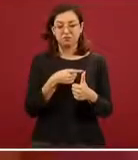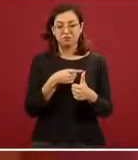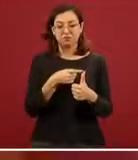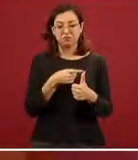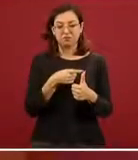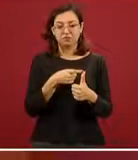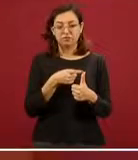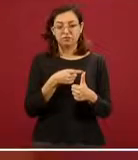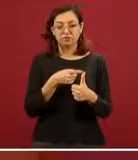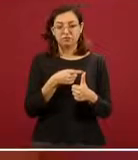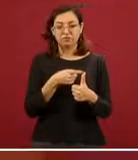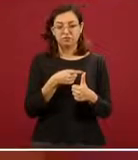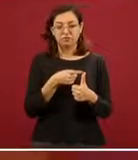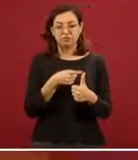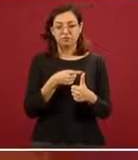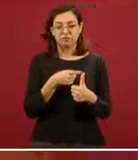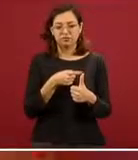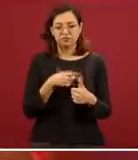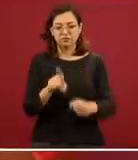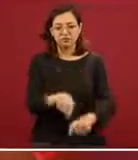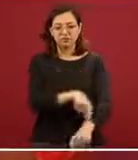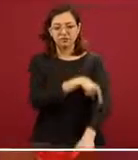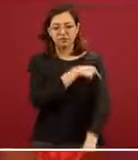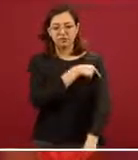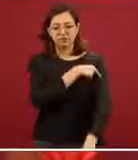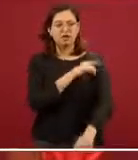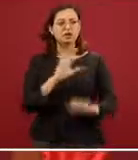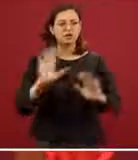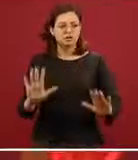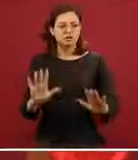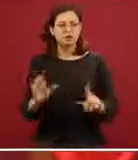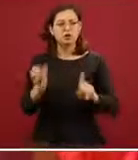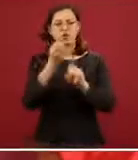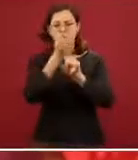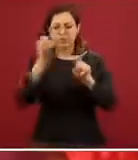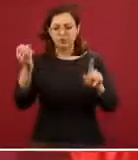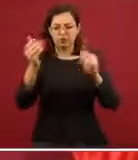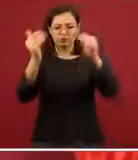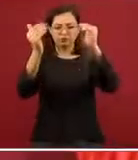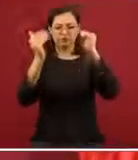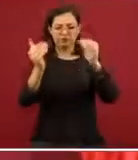a llevar más tiempo, no, en ese orden, vamos con coronavirus,